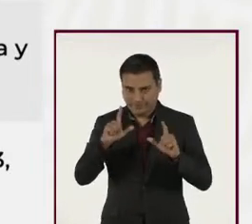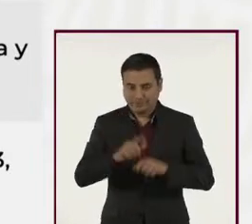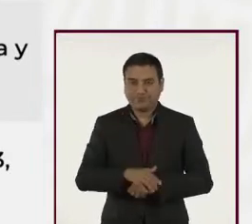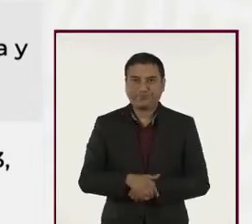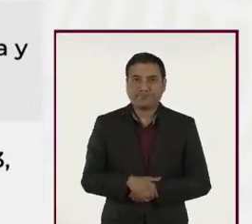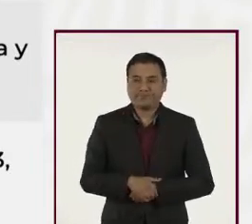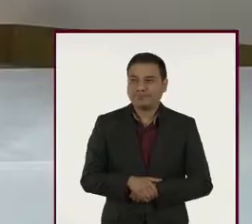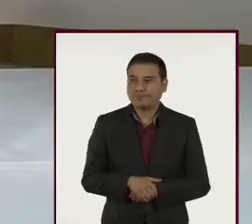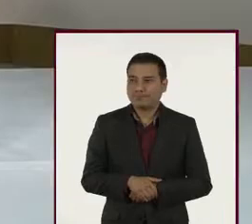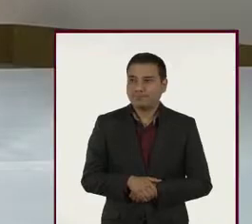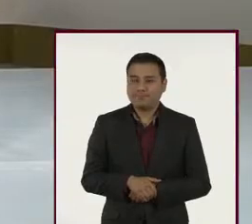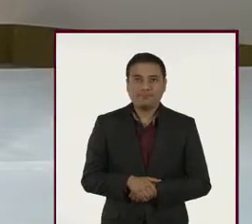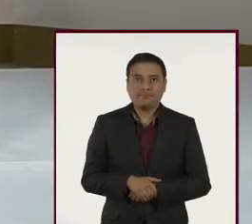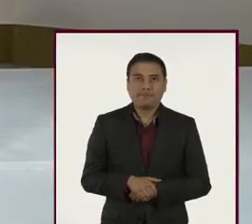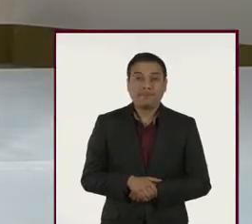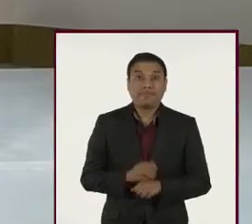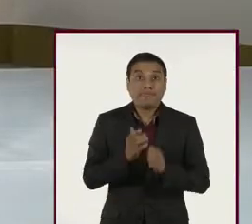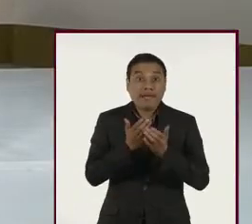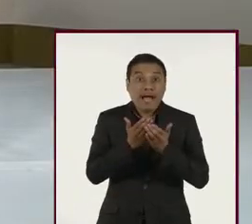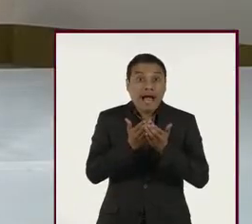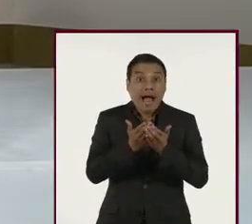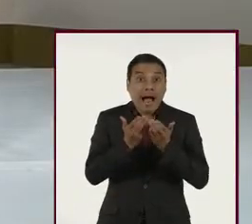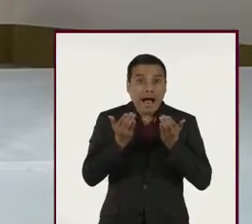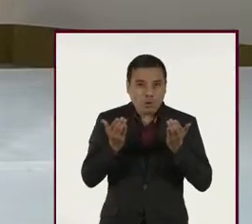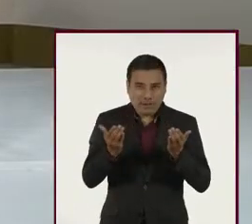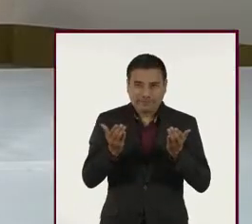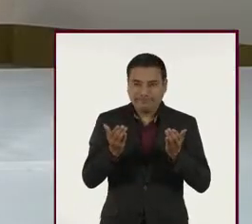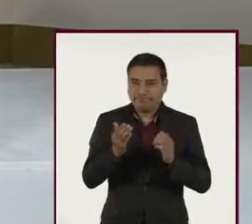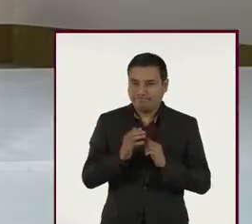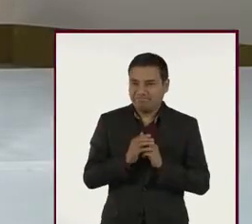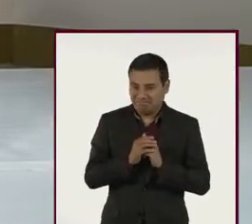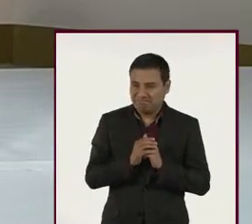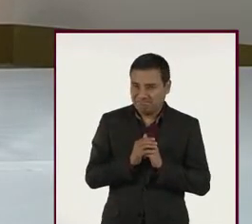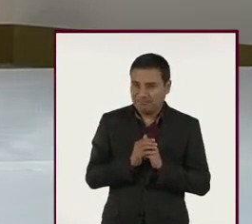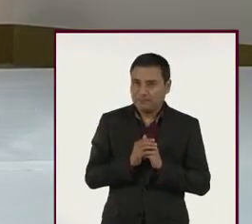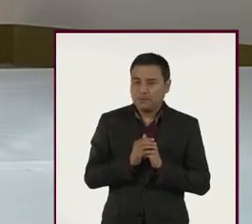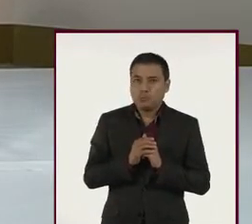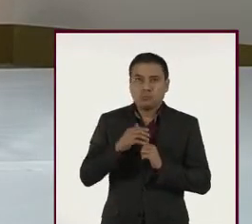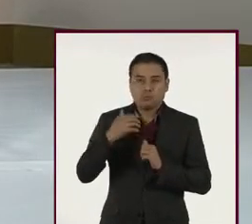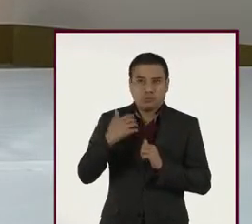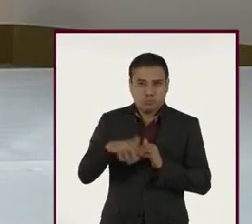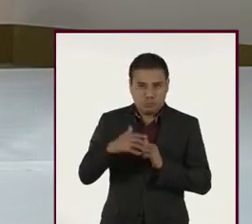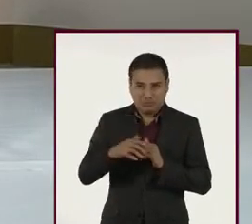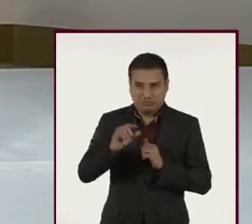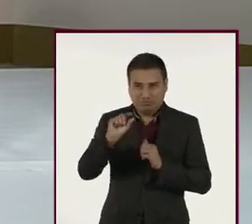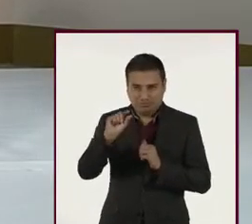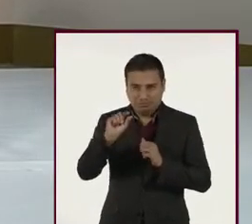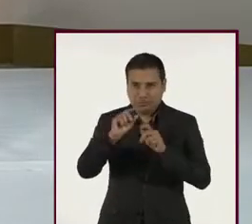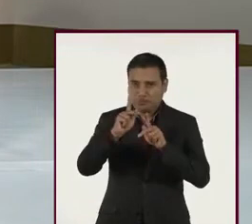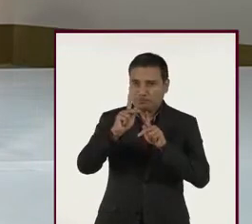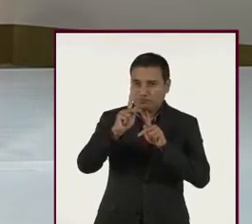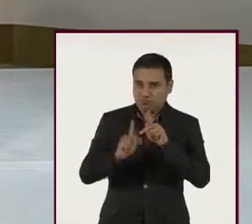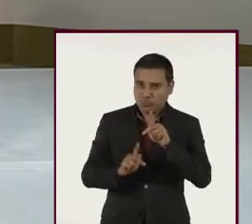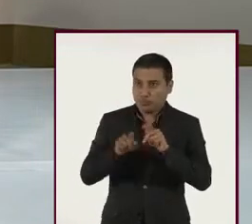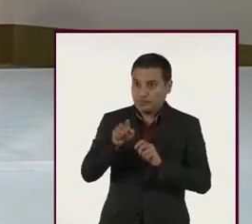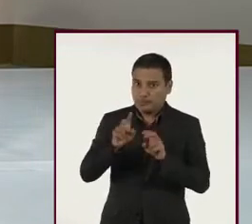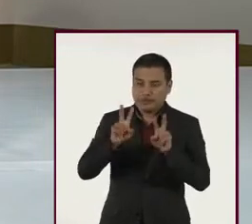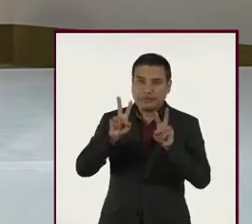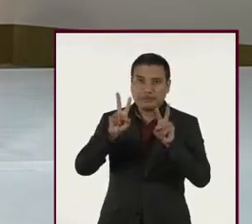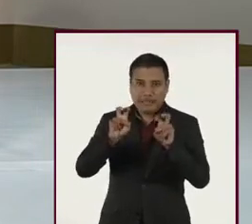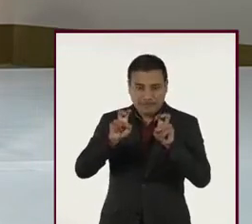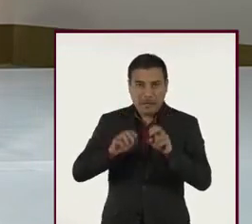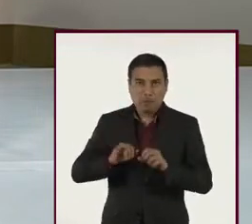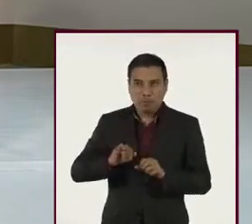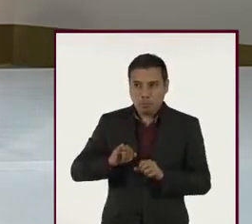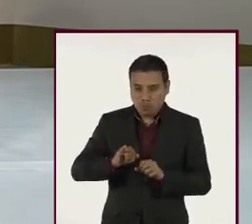Bueno, vamos a hacer aquí, propongo una cosa, doctora, estamos más que interesados en todo esto y me parece oportuno